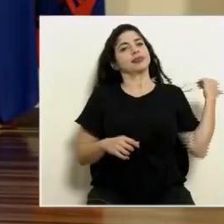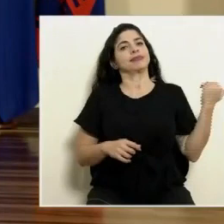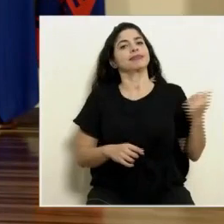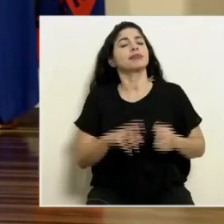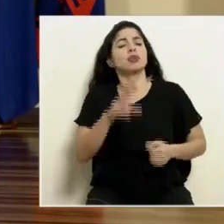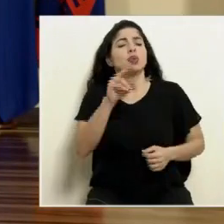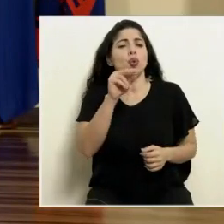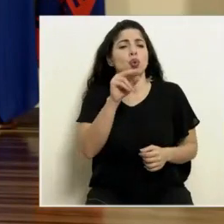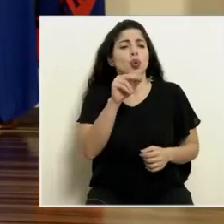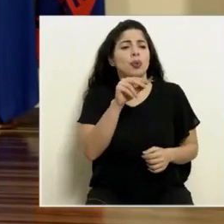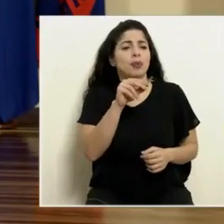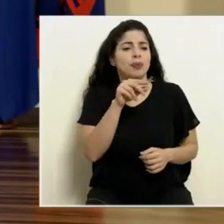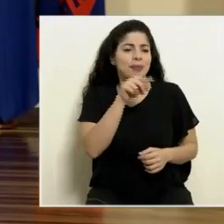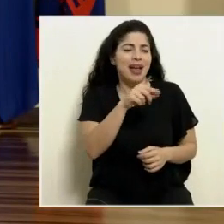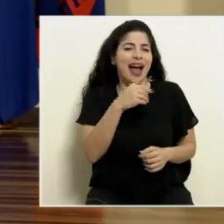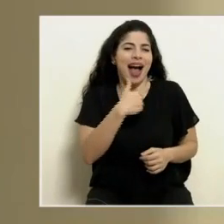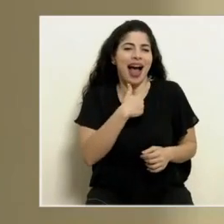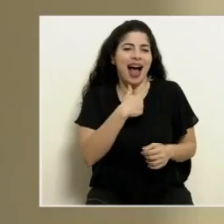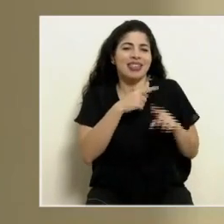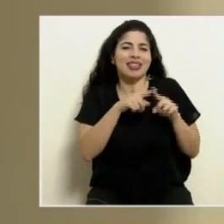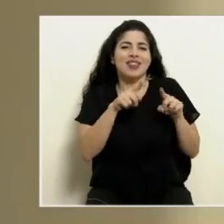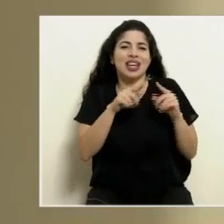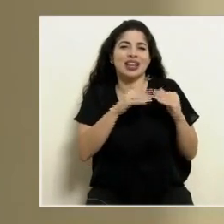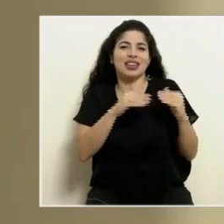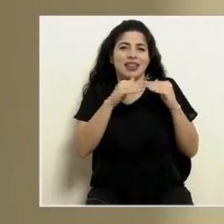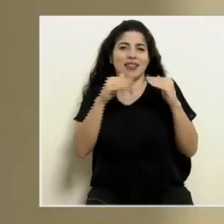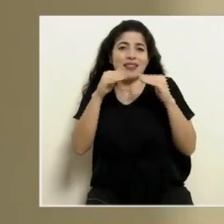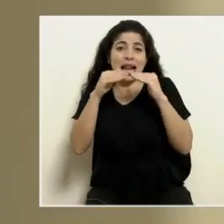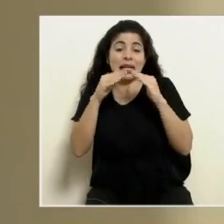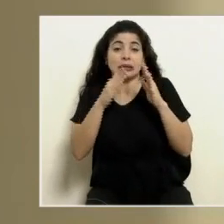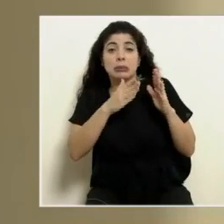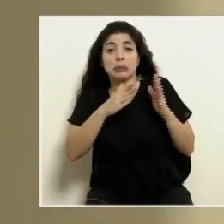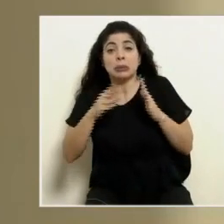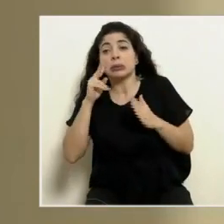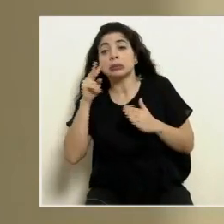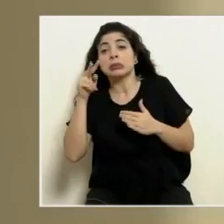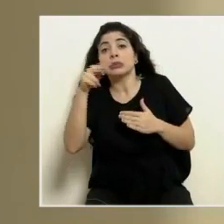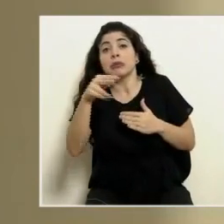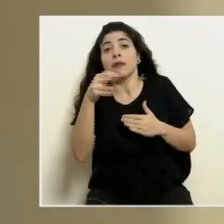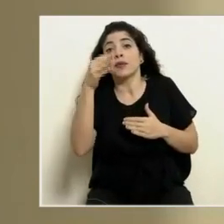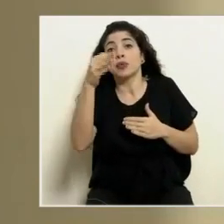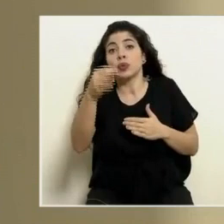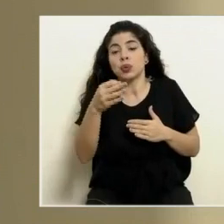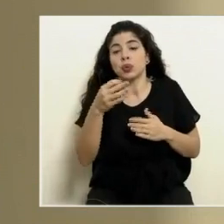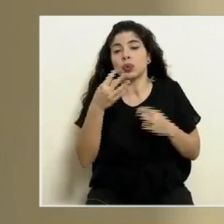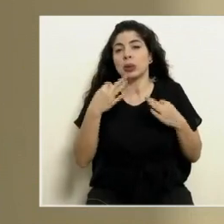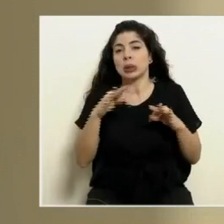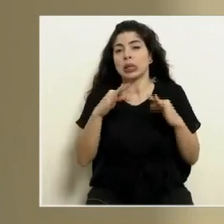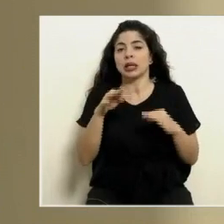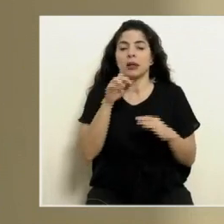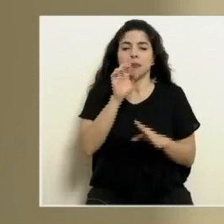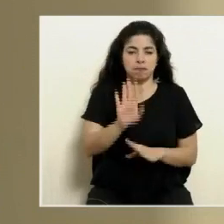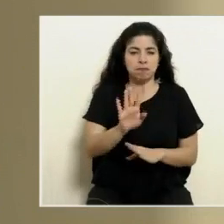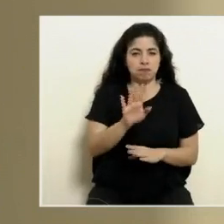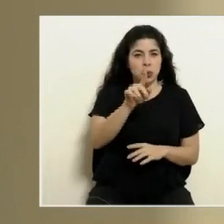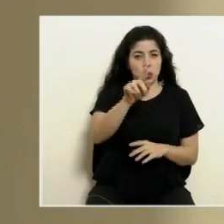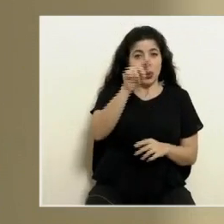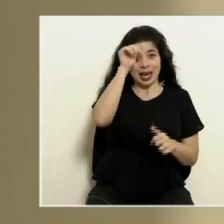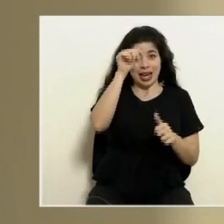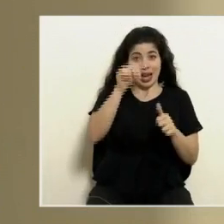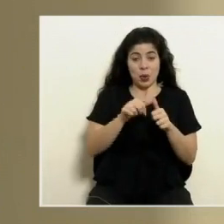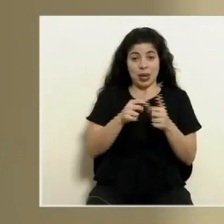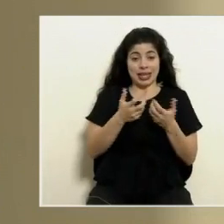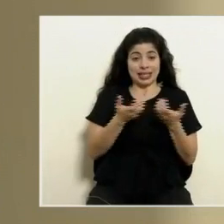No, en eso hay diferentes rangos, o sea, las proyecciones se hacen y se trata de tener claridad. Recordemos que en esto